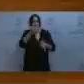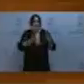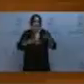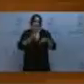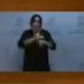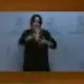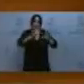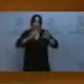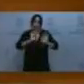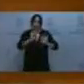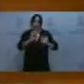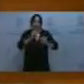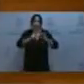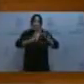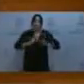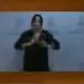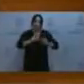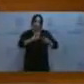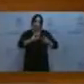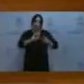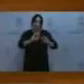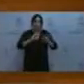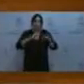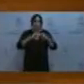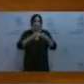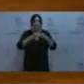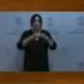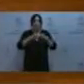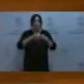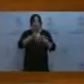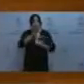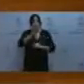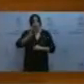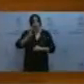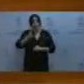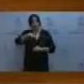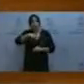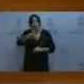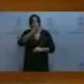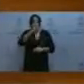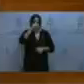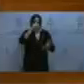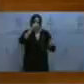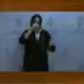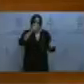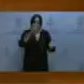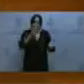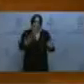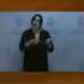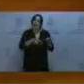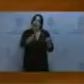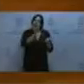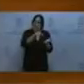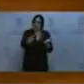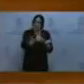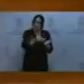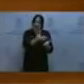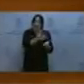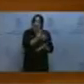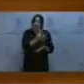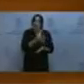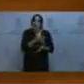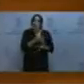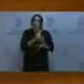personas y sus familias. Desde el Grupo Popular le recordamos y le reclamamos que intensifique